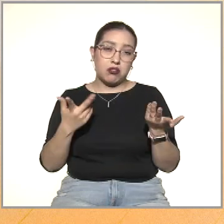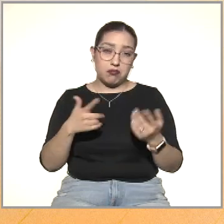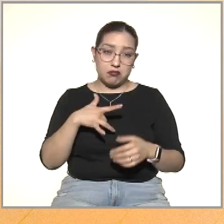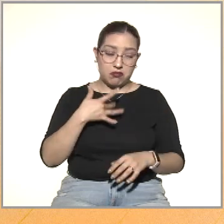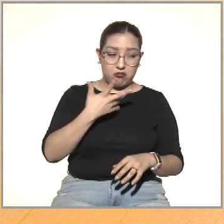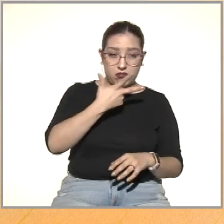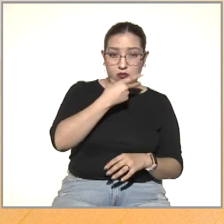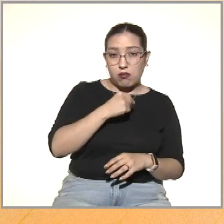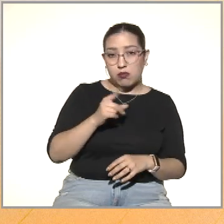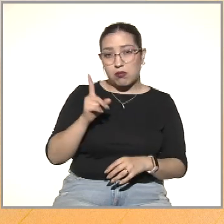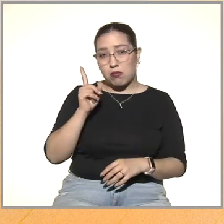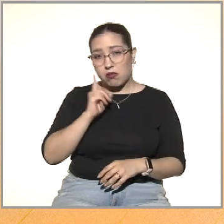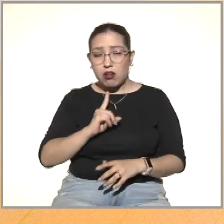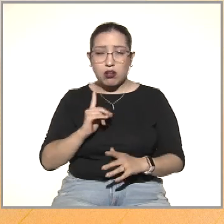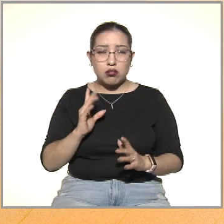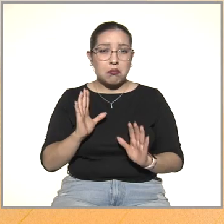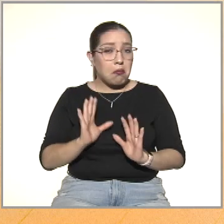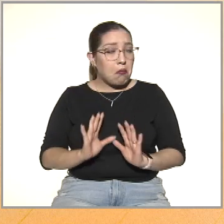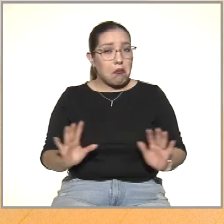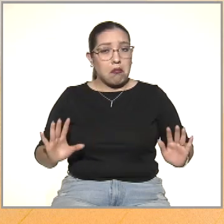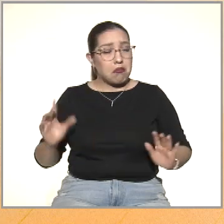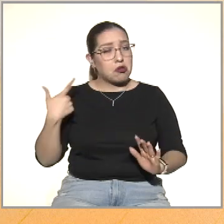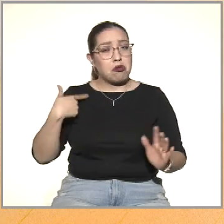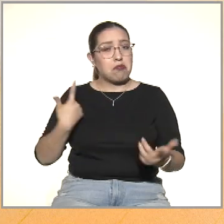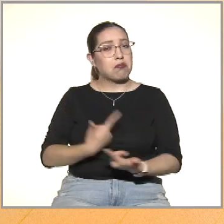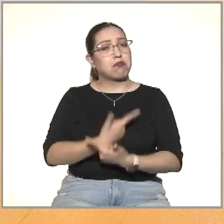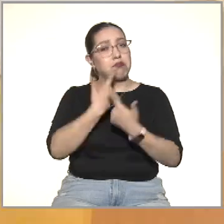hombre ni más mujer.